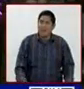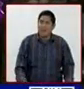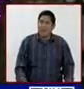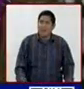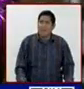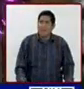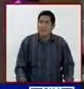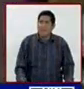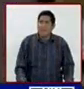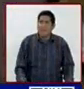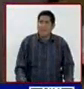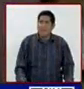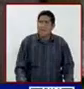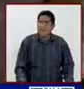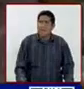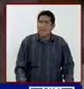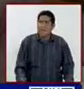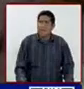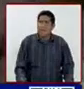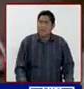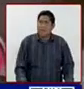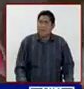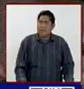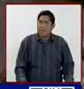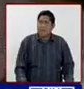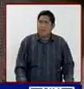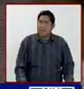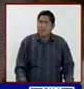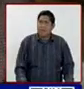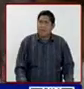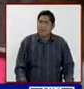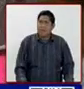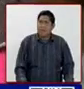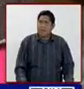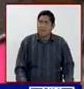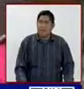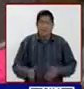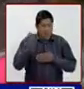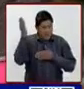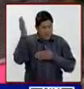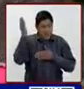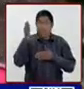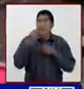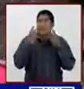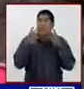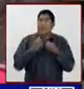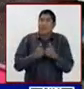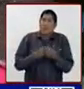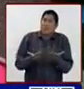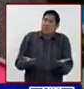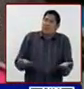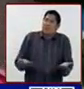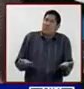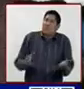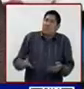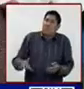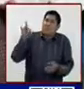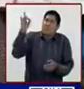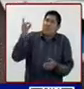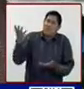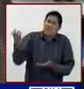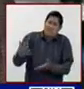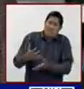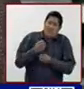Es bien sorprendente, les digo. Es bien impactante. Ahora, doña Jade, ¿cómo ha obtenido usted